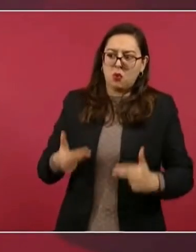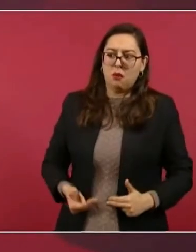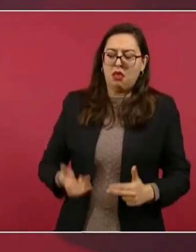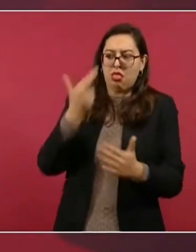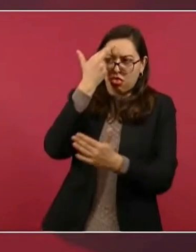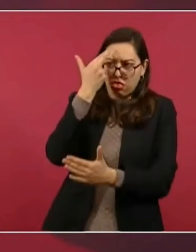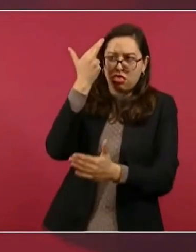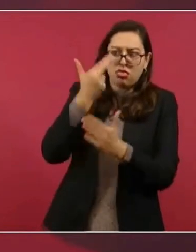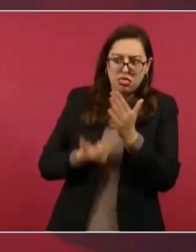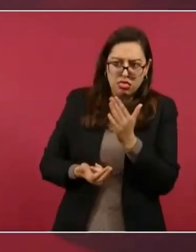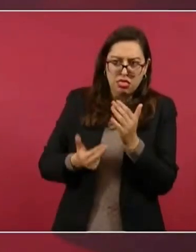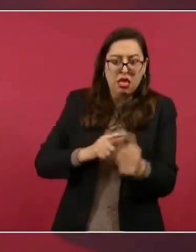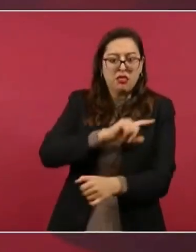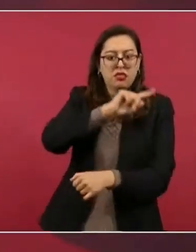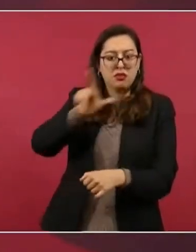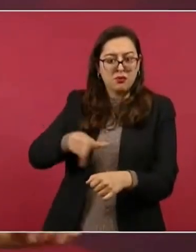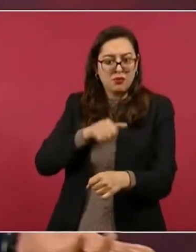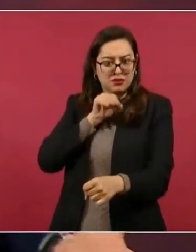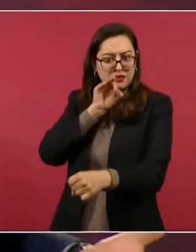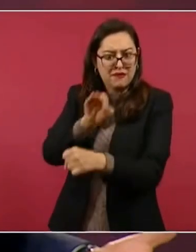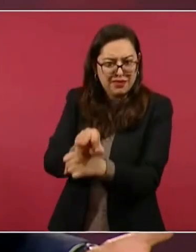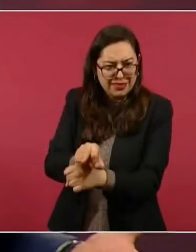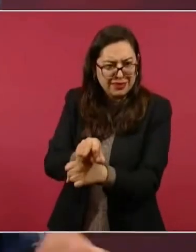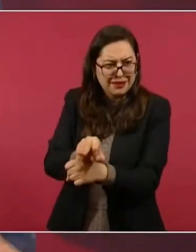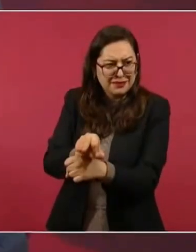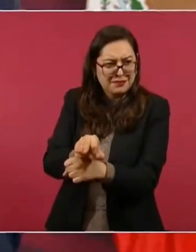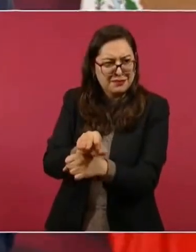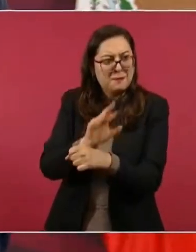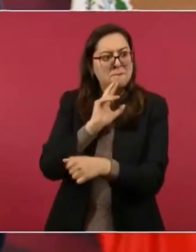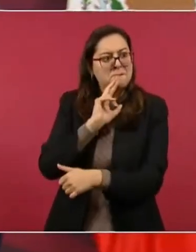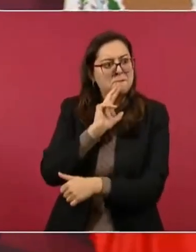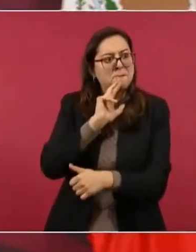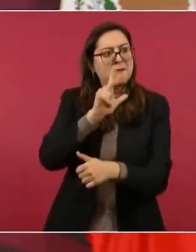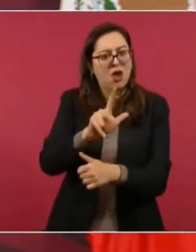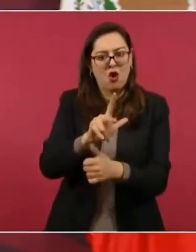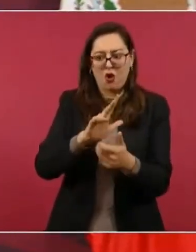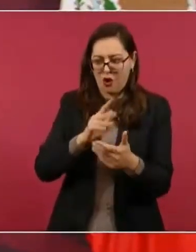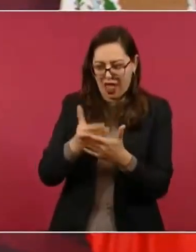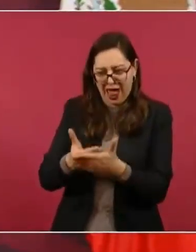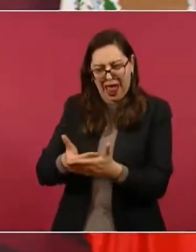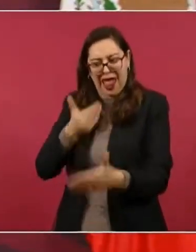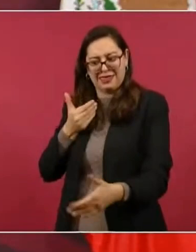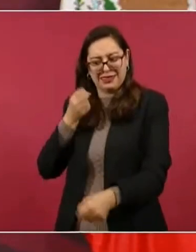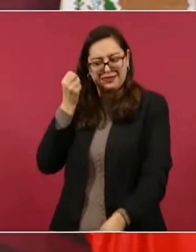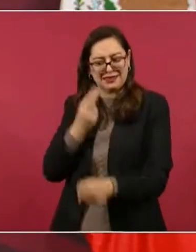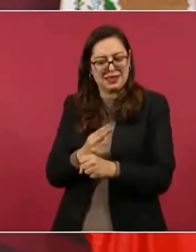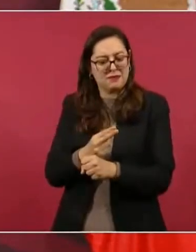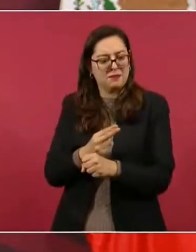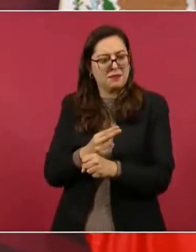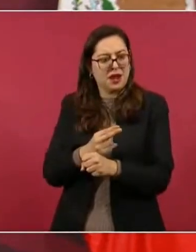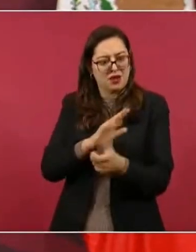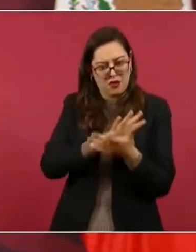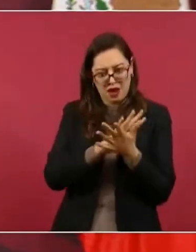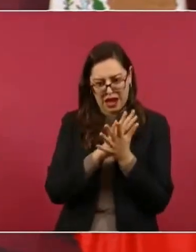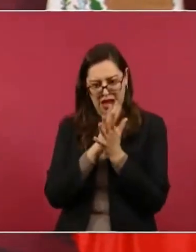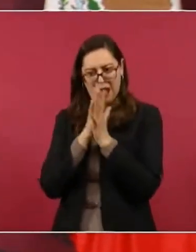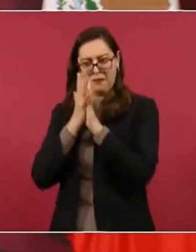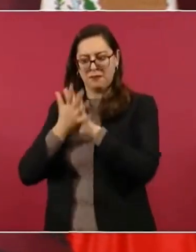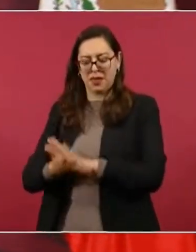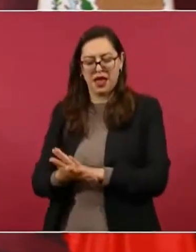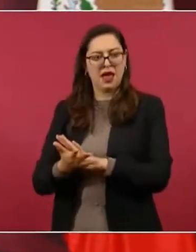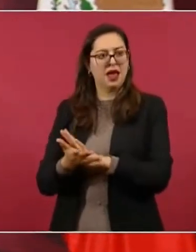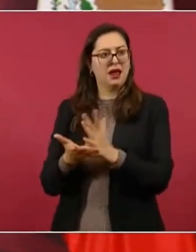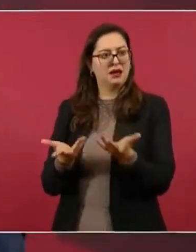para que ya no se violen los derechos humanos y que no tengamos organismos defensores de derechos